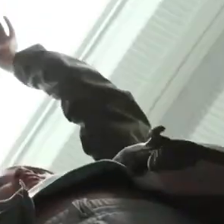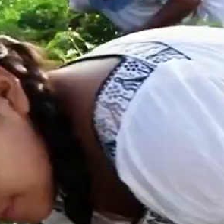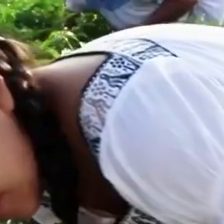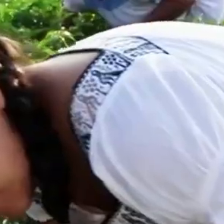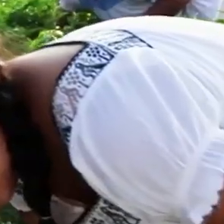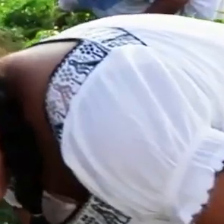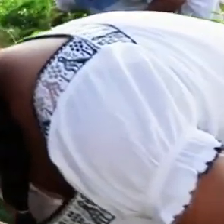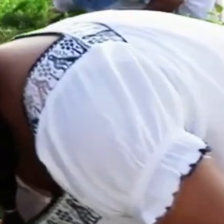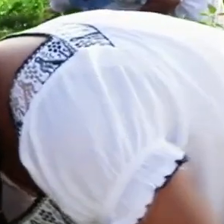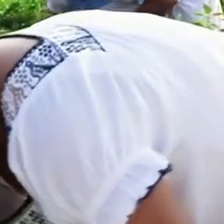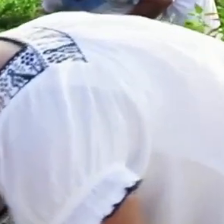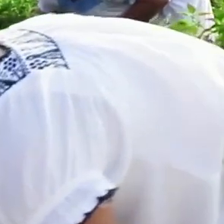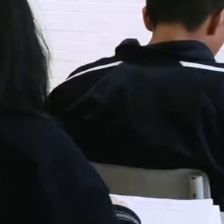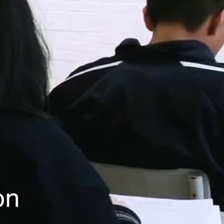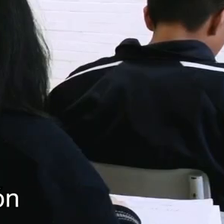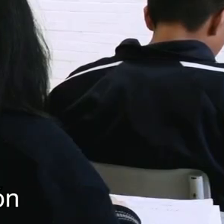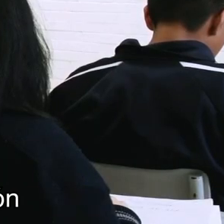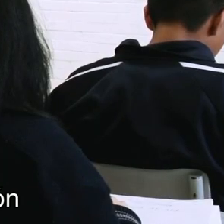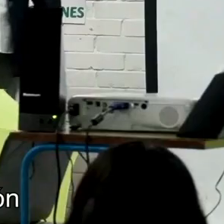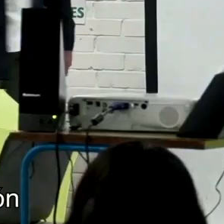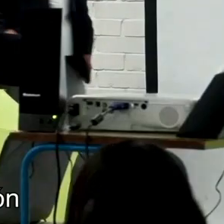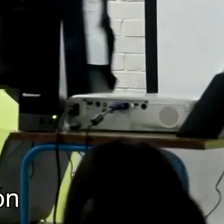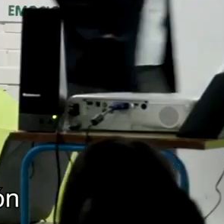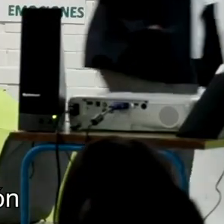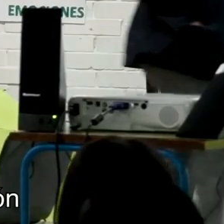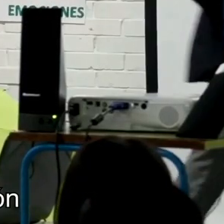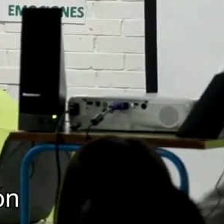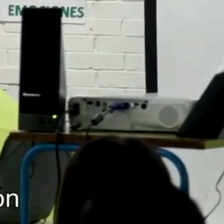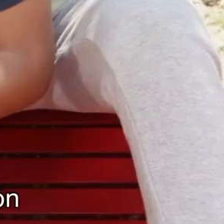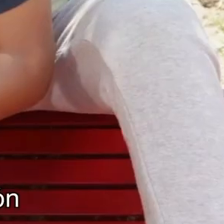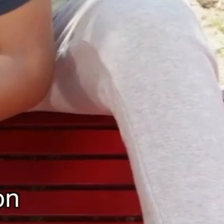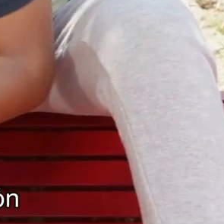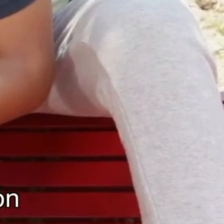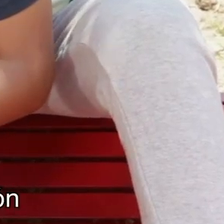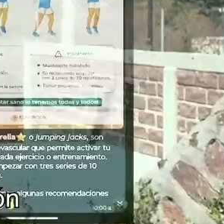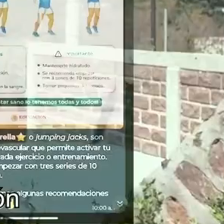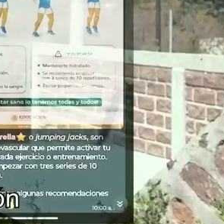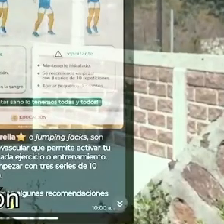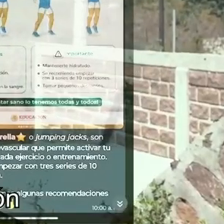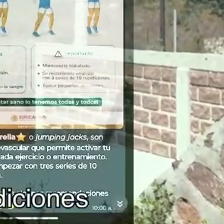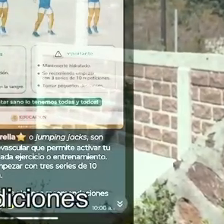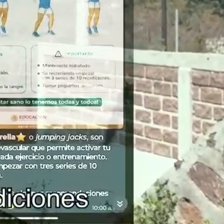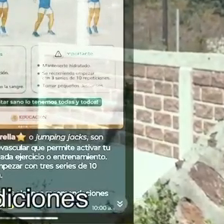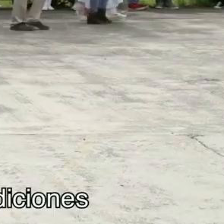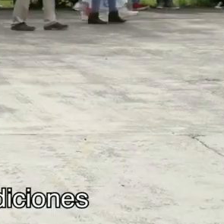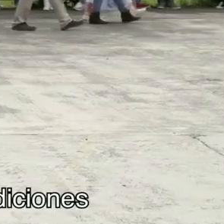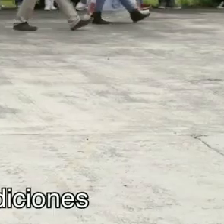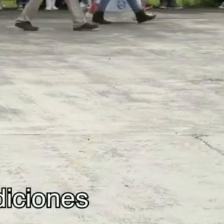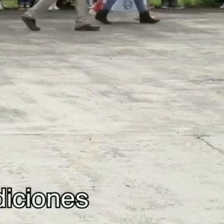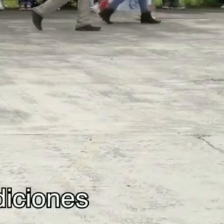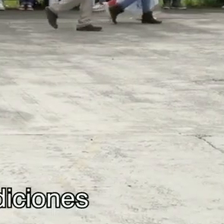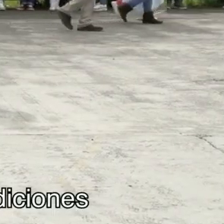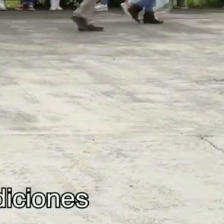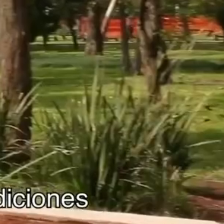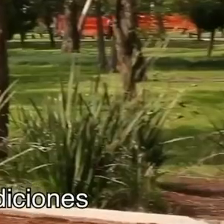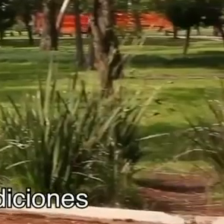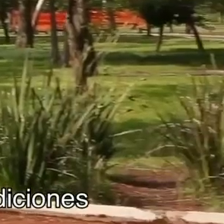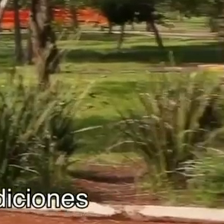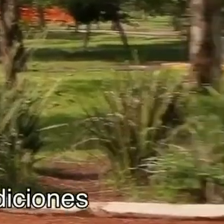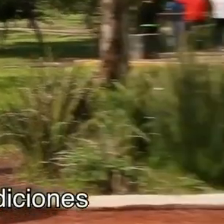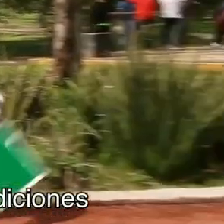con la comunidad y con el medio ambiente. Tenemos derecho a contar con información y alternativas que nos permitan desarrollar nuestro